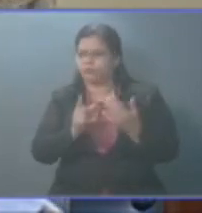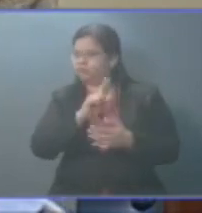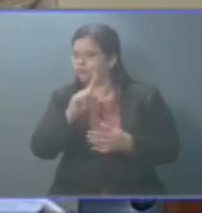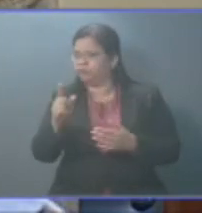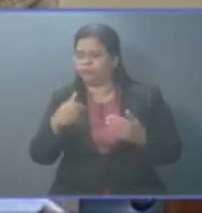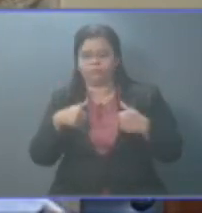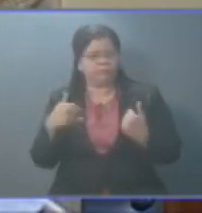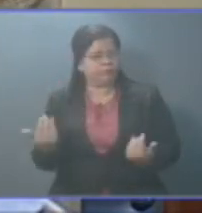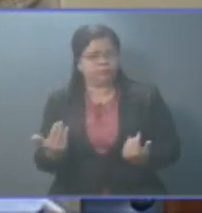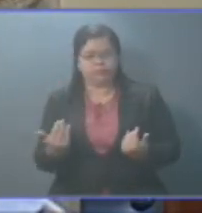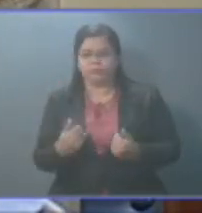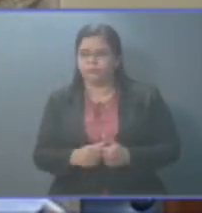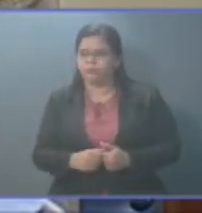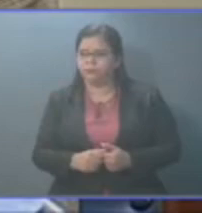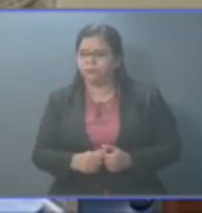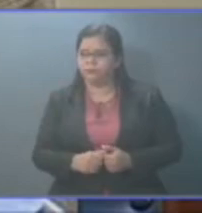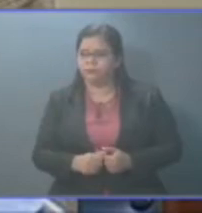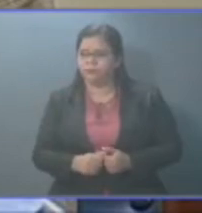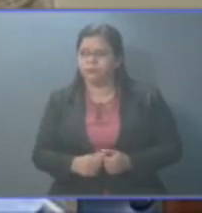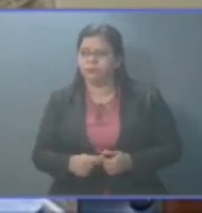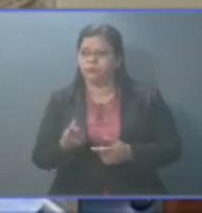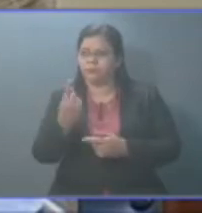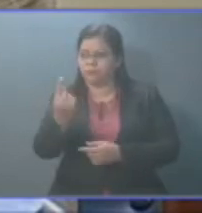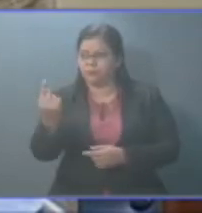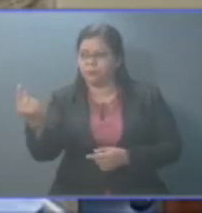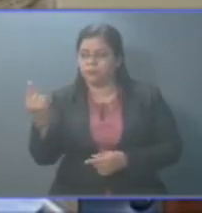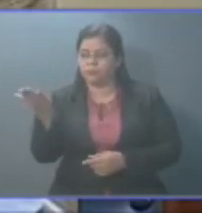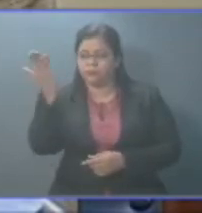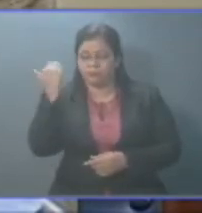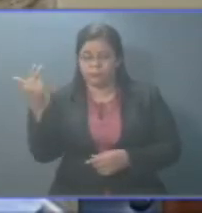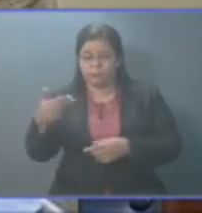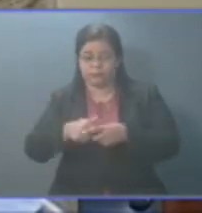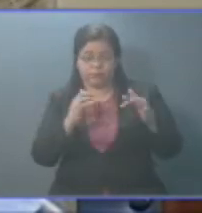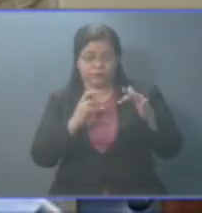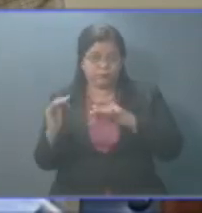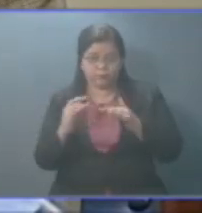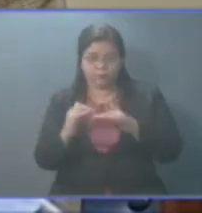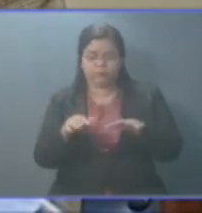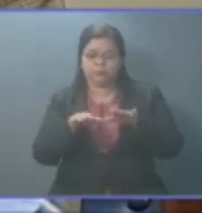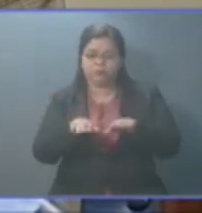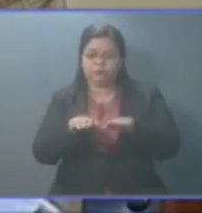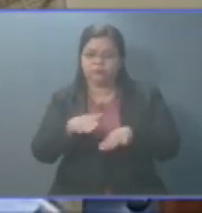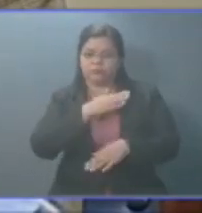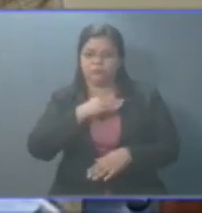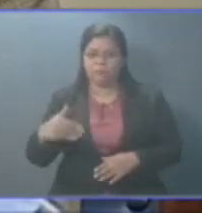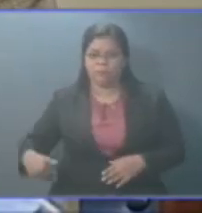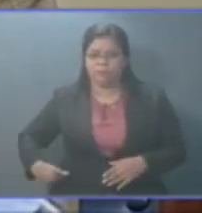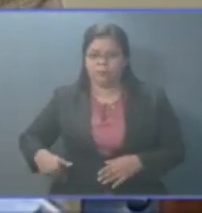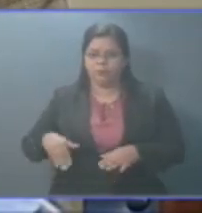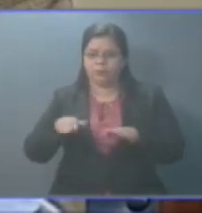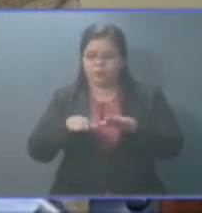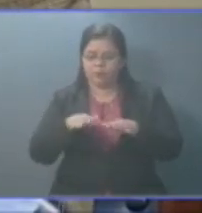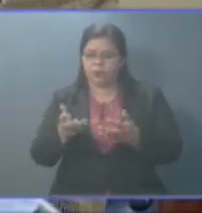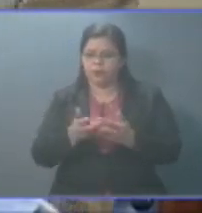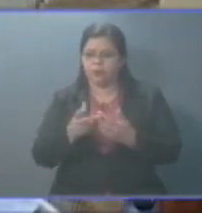tenido los hermanos veteranos. Muchas gracias, presidente y colegas diputados.